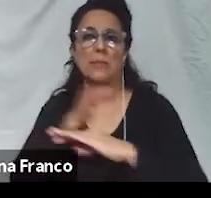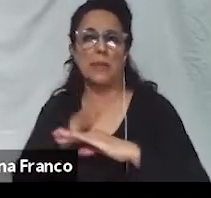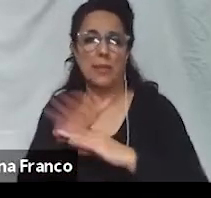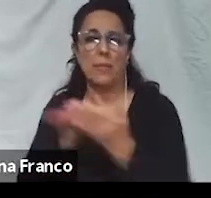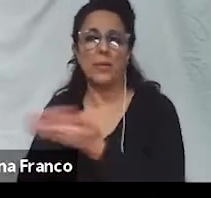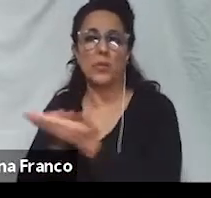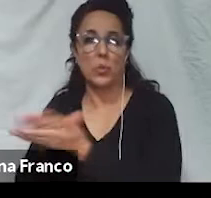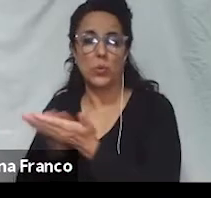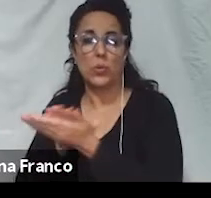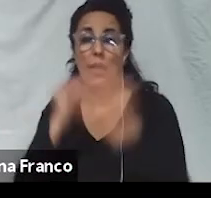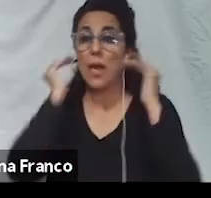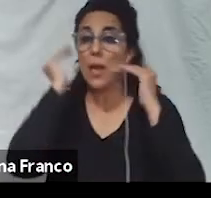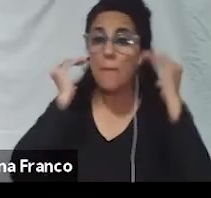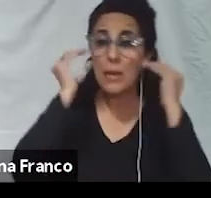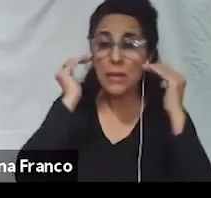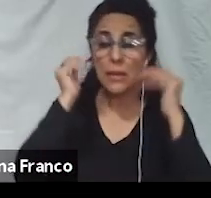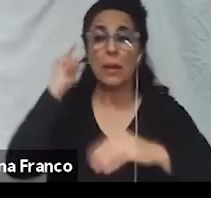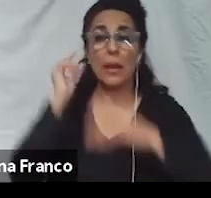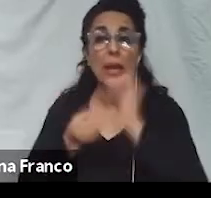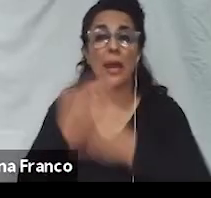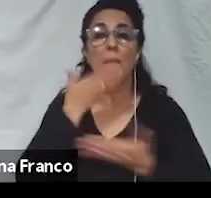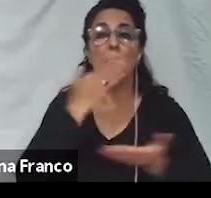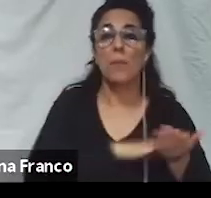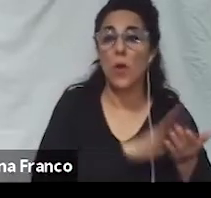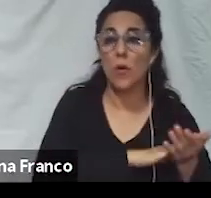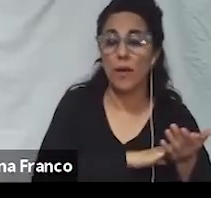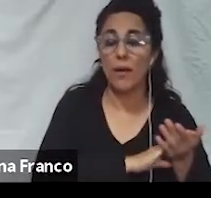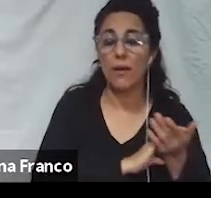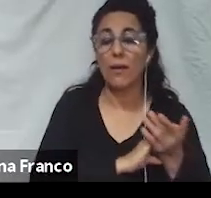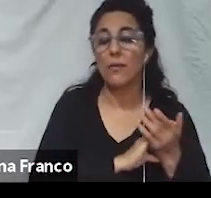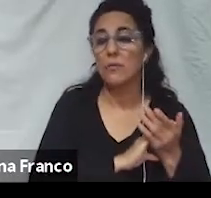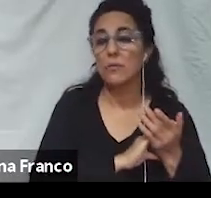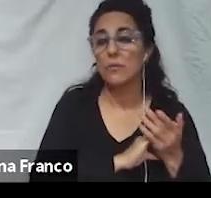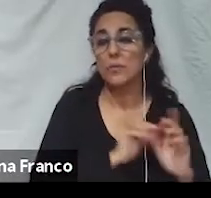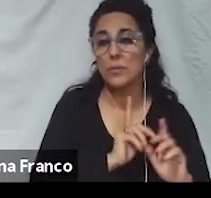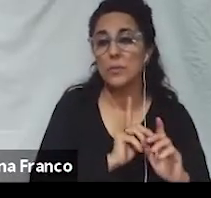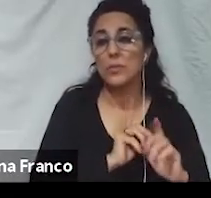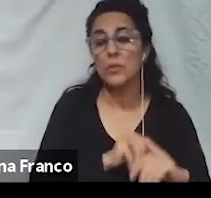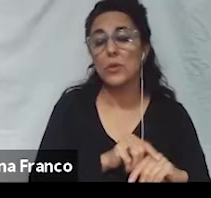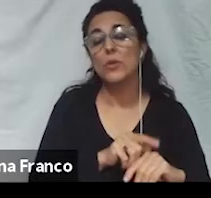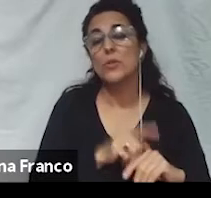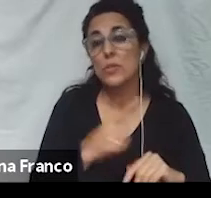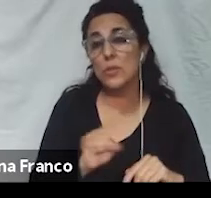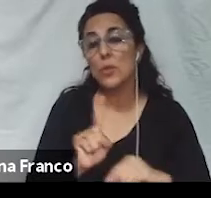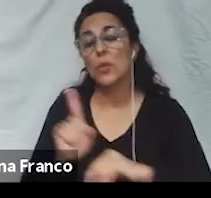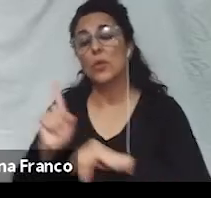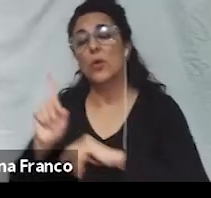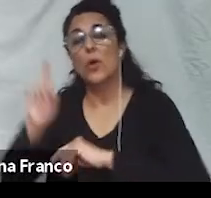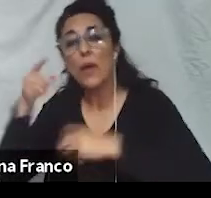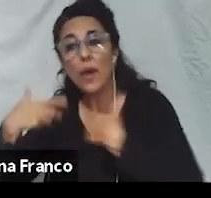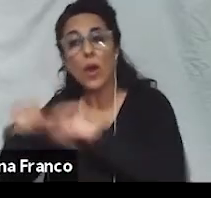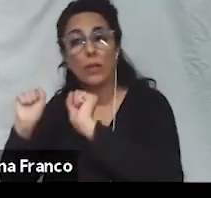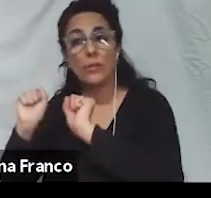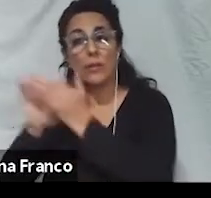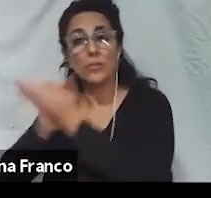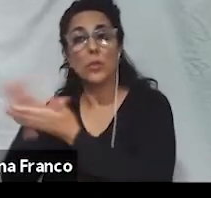Entonces, no solo tenemos que ser imaginativos para crear los casos de prueba, los posibles escenarios de prueba, sino también